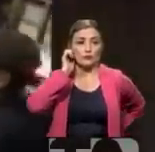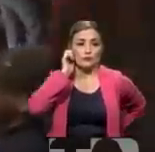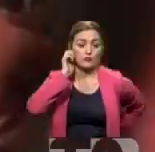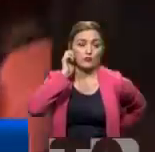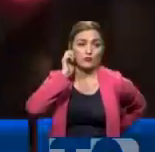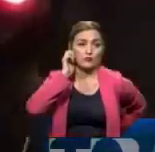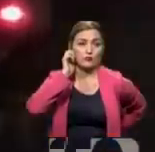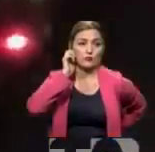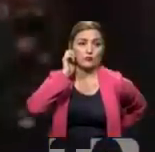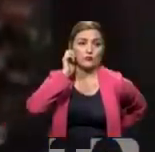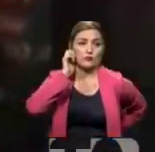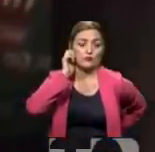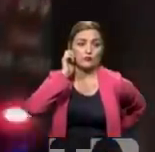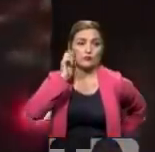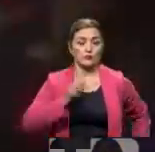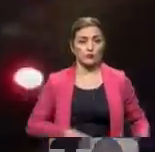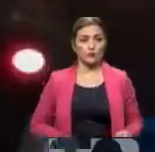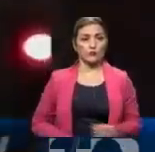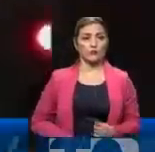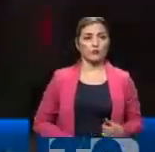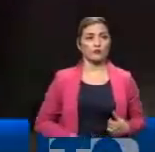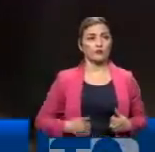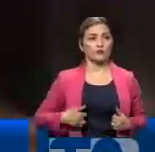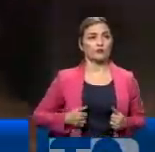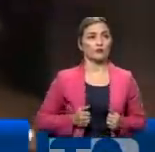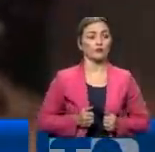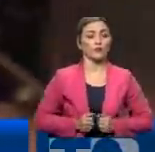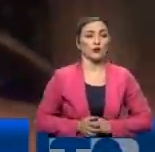Entre consignas y pitos llegaron en buses,